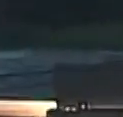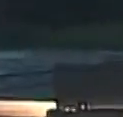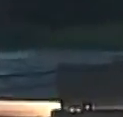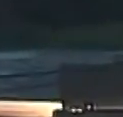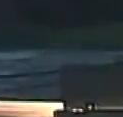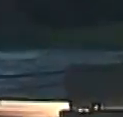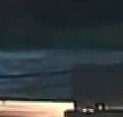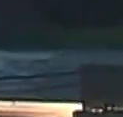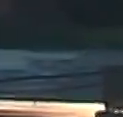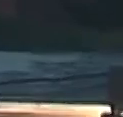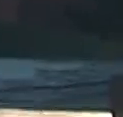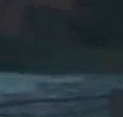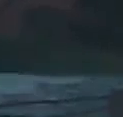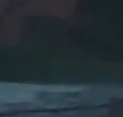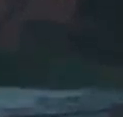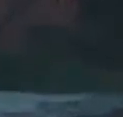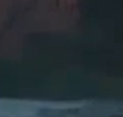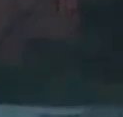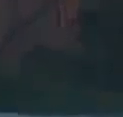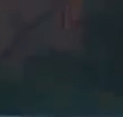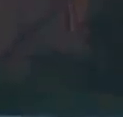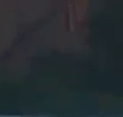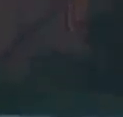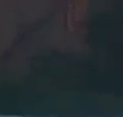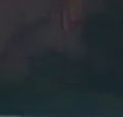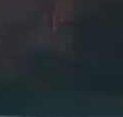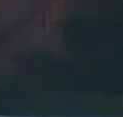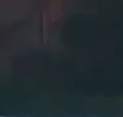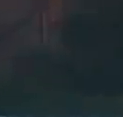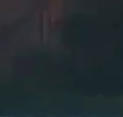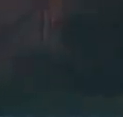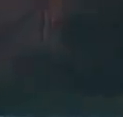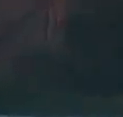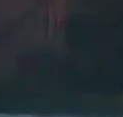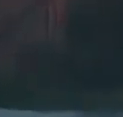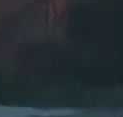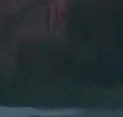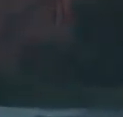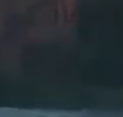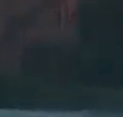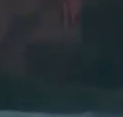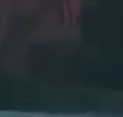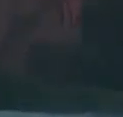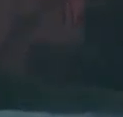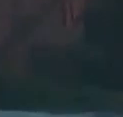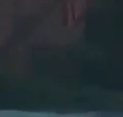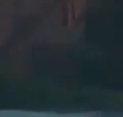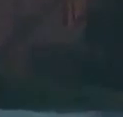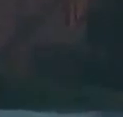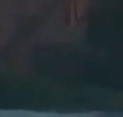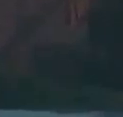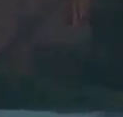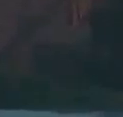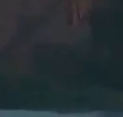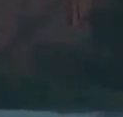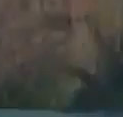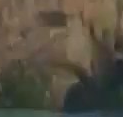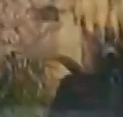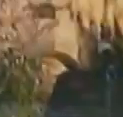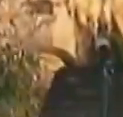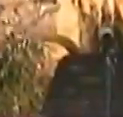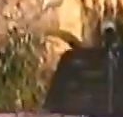de Chávez todavía sigue viva. Vámonos para la calle con la mano arriba. Y todo el mundo con la mano